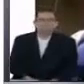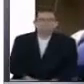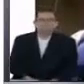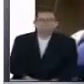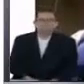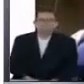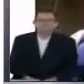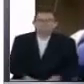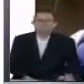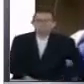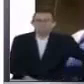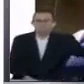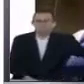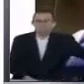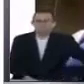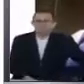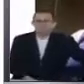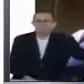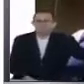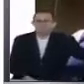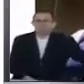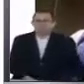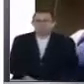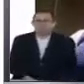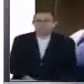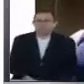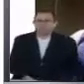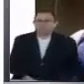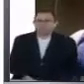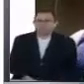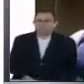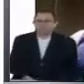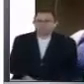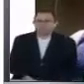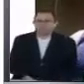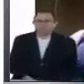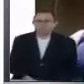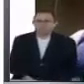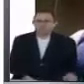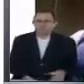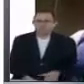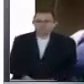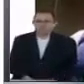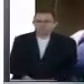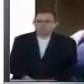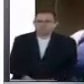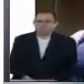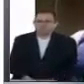Esta mujer apenas recién convertida.